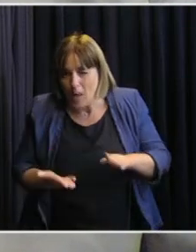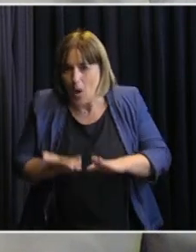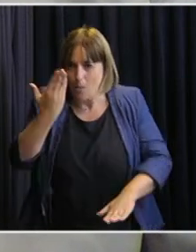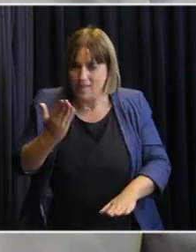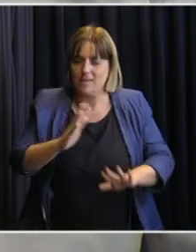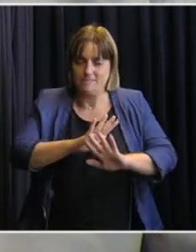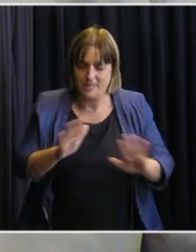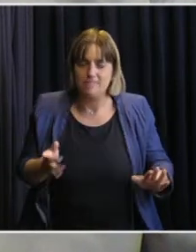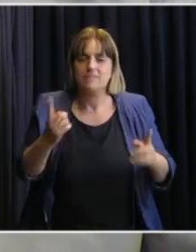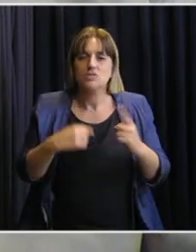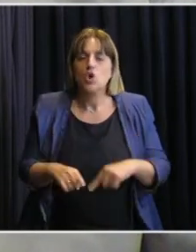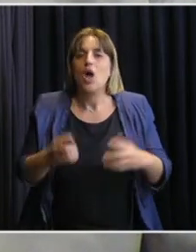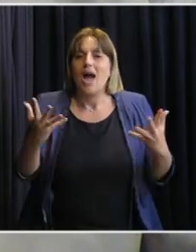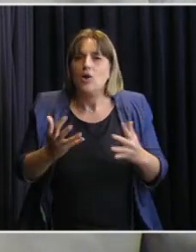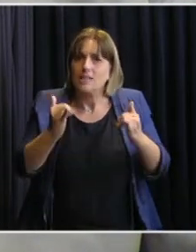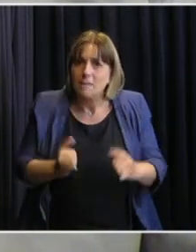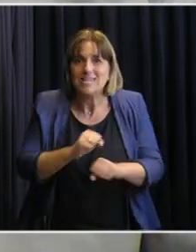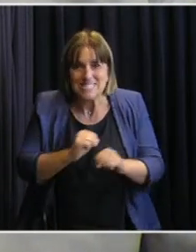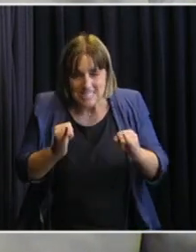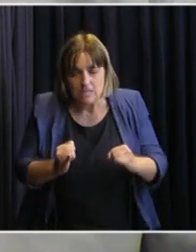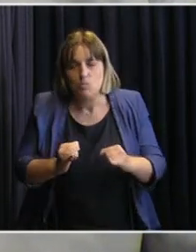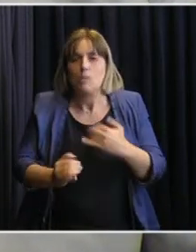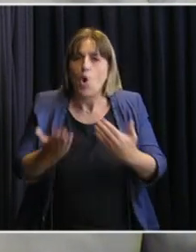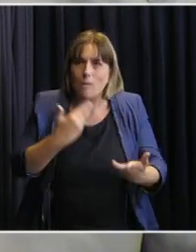Estuvo ahí a la mesa. También.